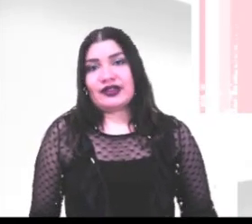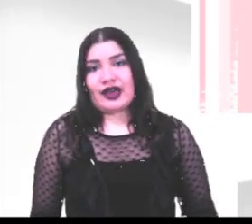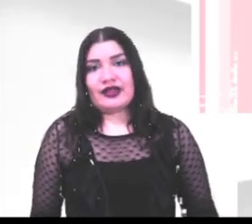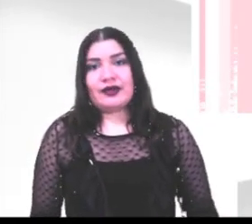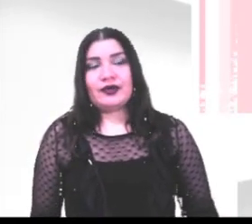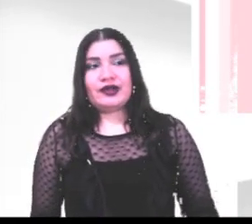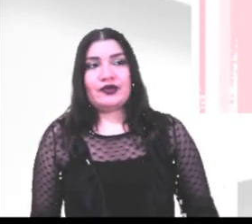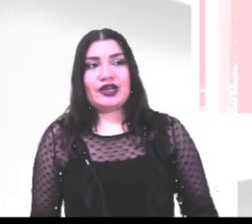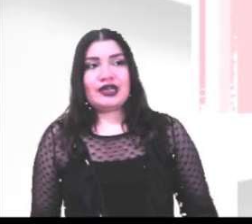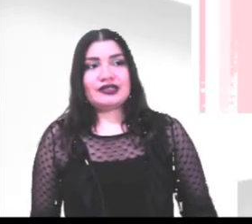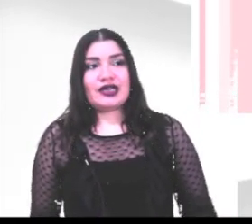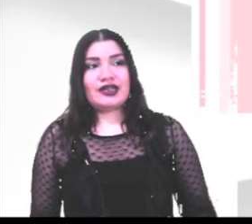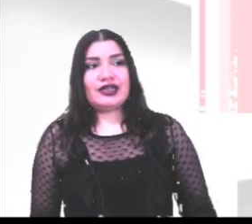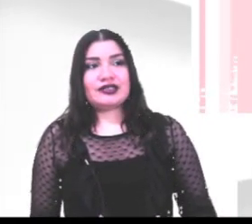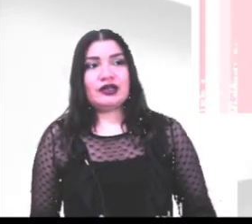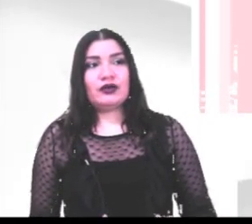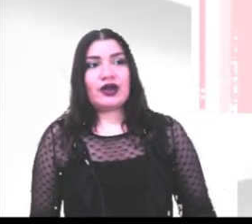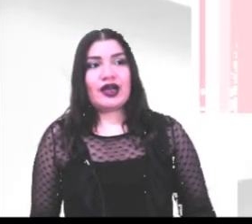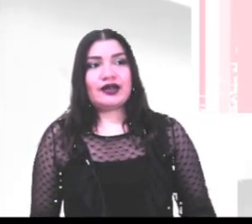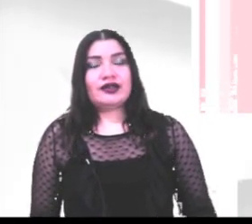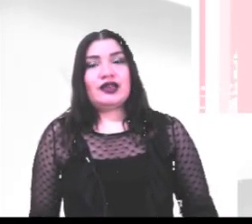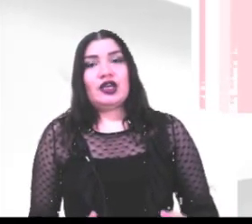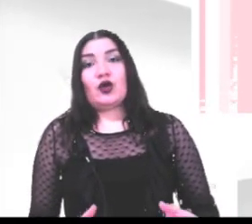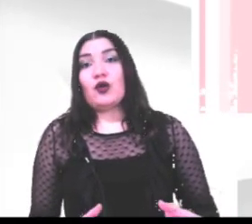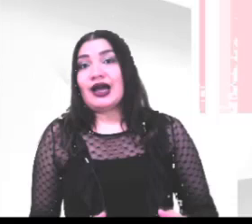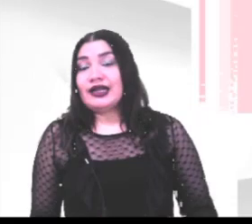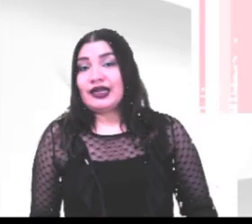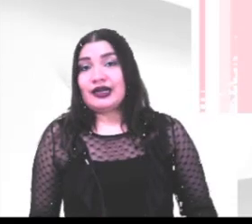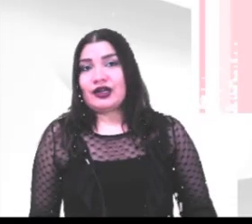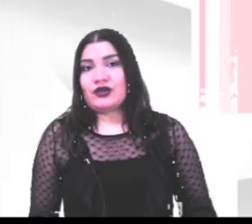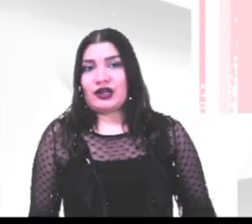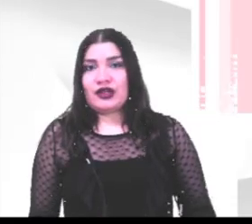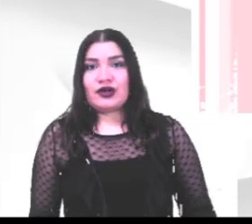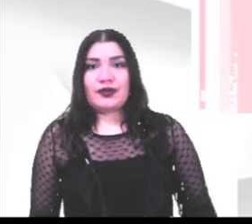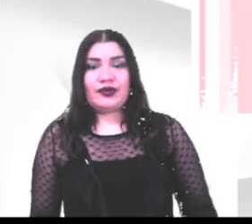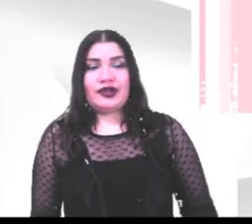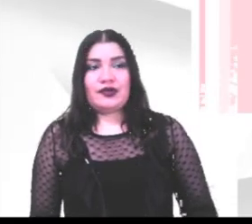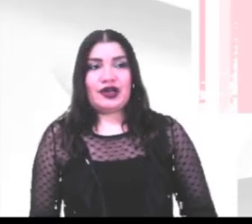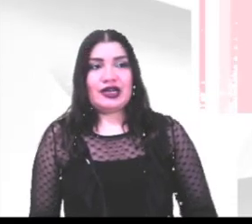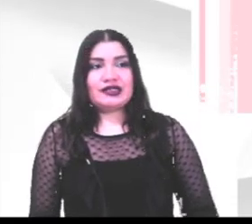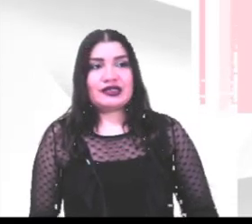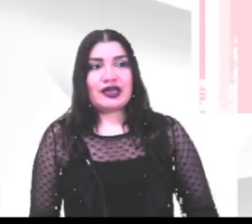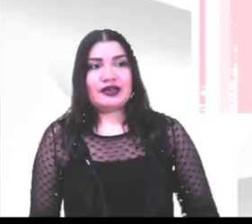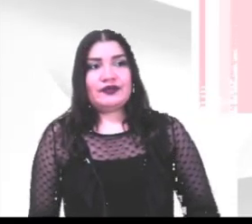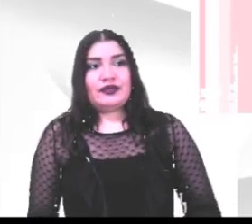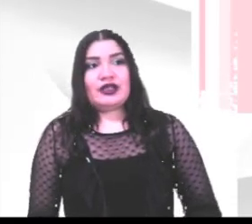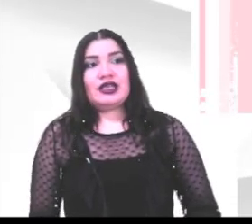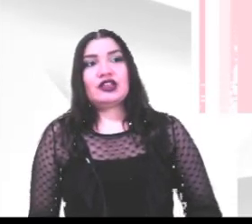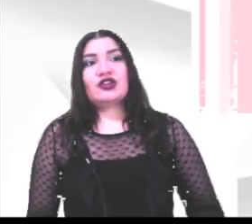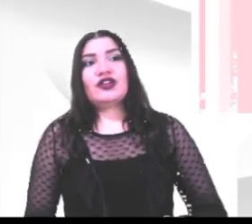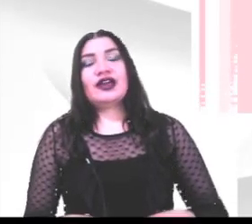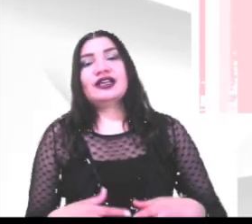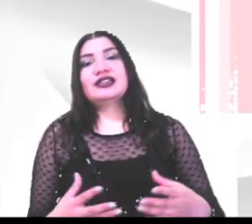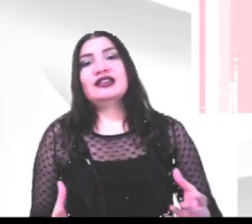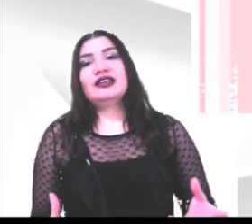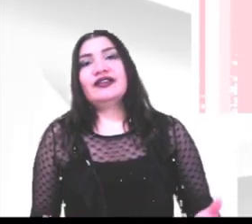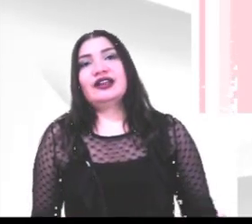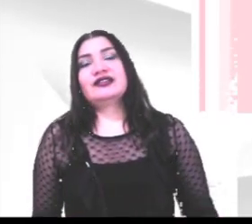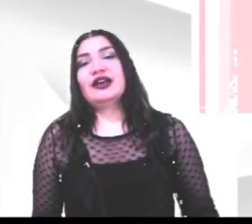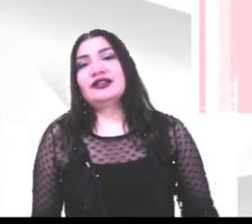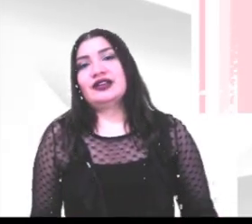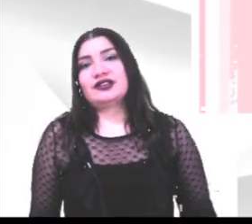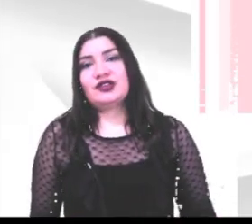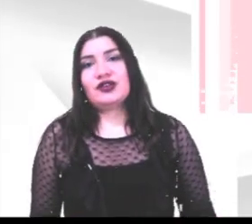actividades podemos realizar en ese lugar cuál es el recorrido que podemos realizar y todas esas